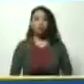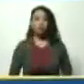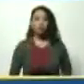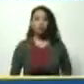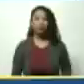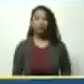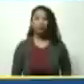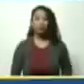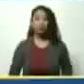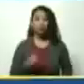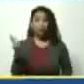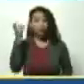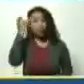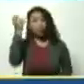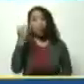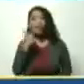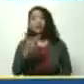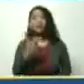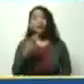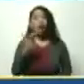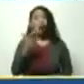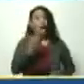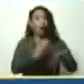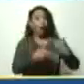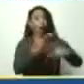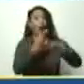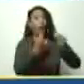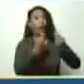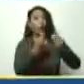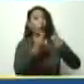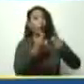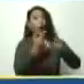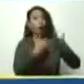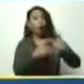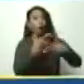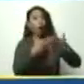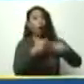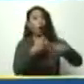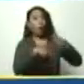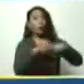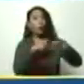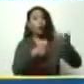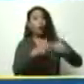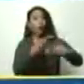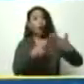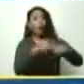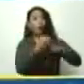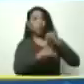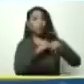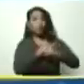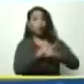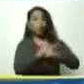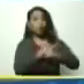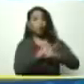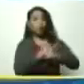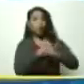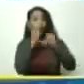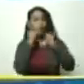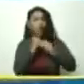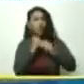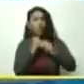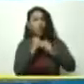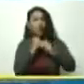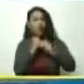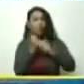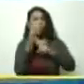aquellos que ideologizan las relaciones económicas las relaciones comerciales las relaciones internacionales son los extremistas tipo